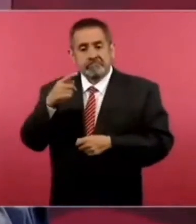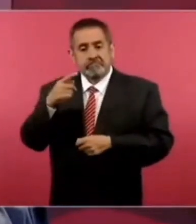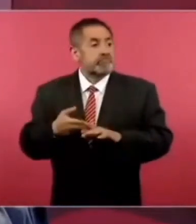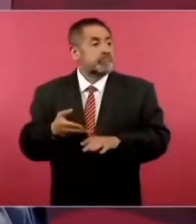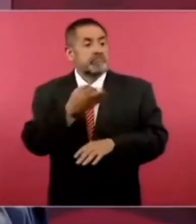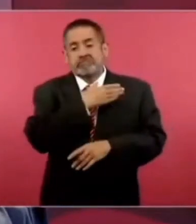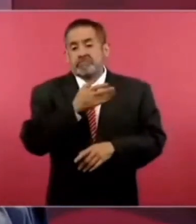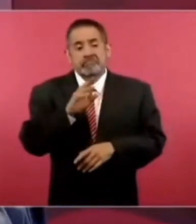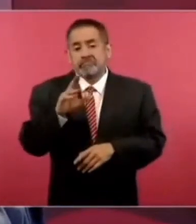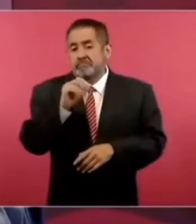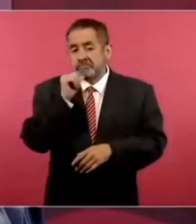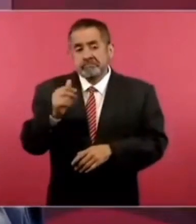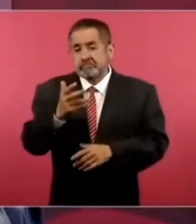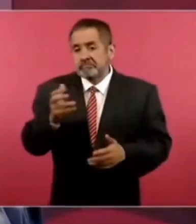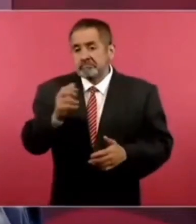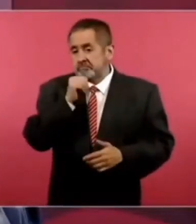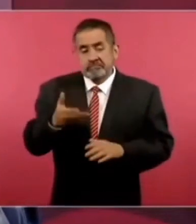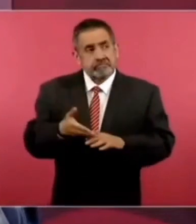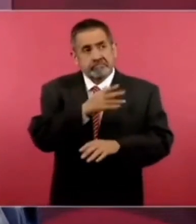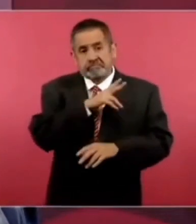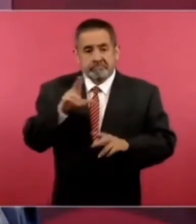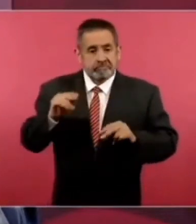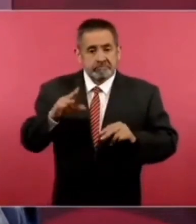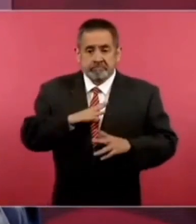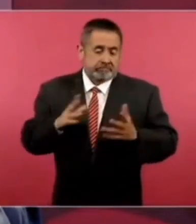no había sucedido antes.